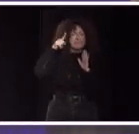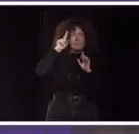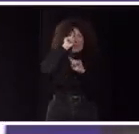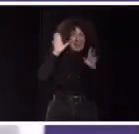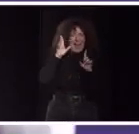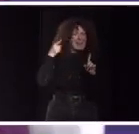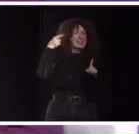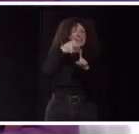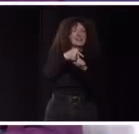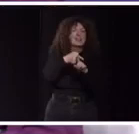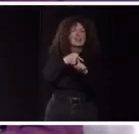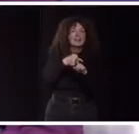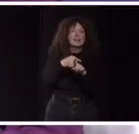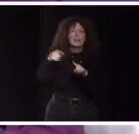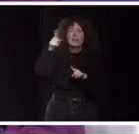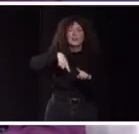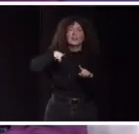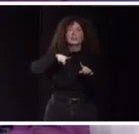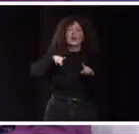hacer.